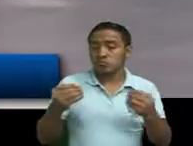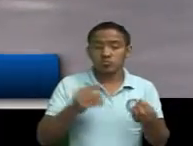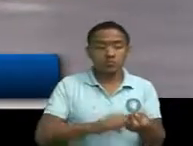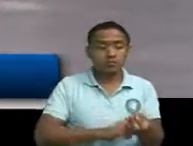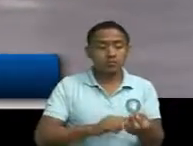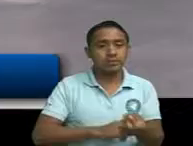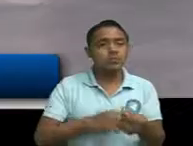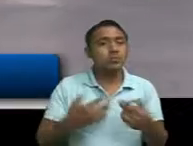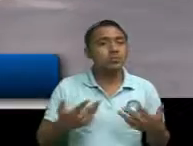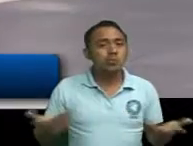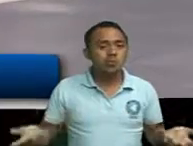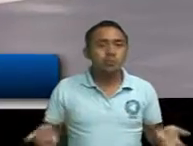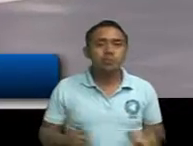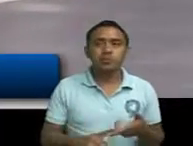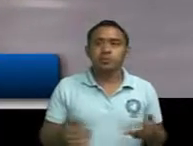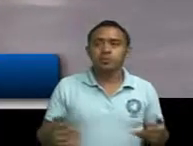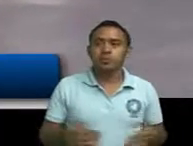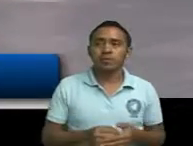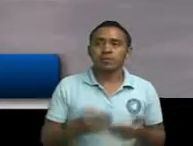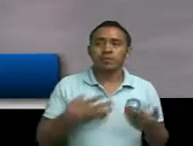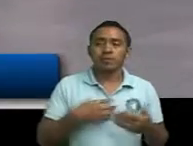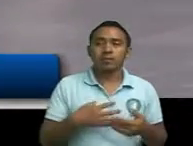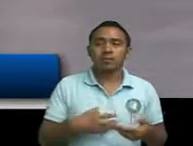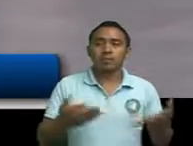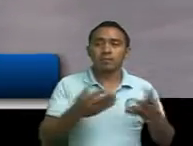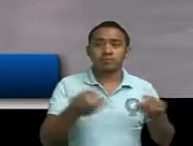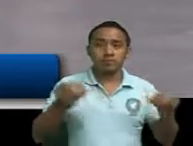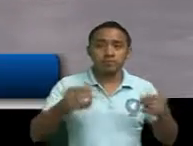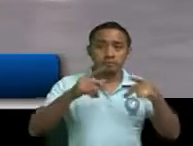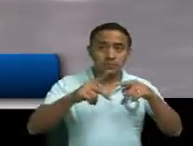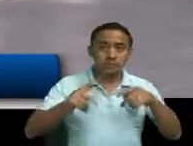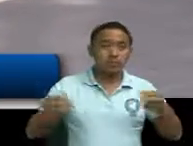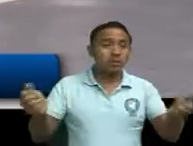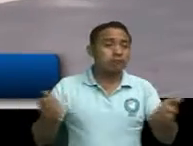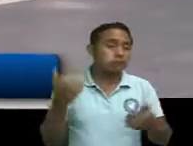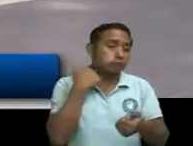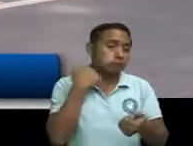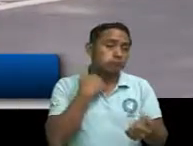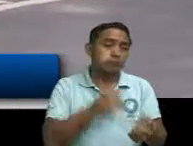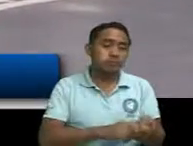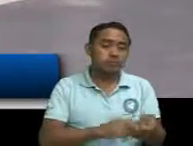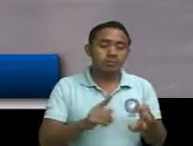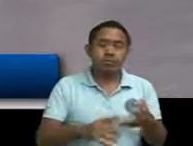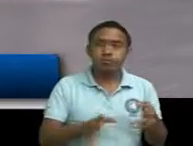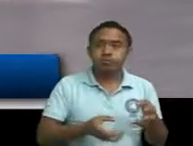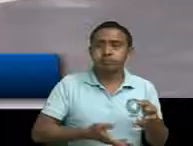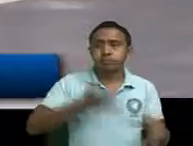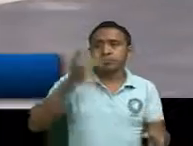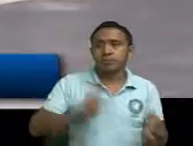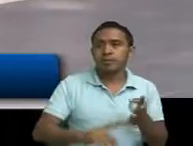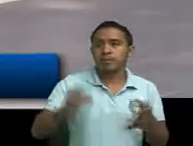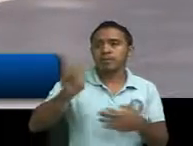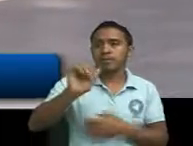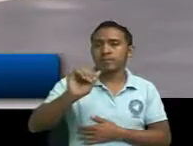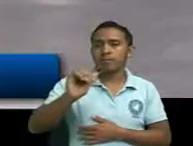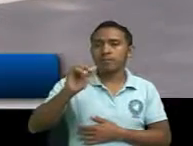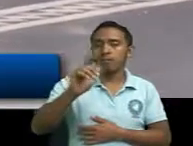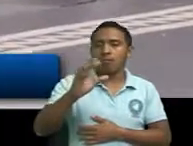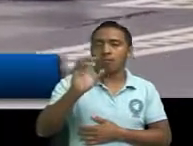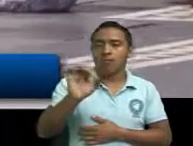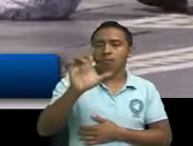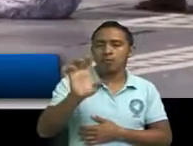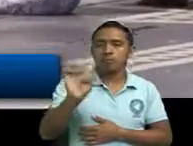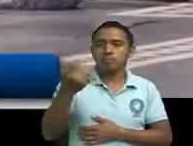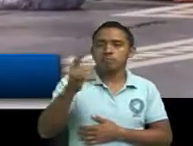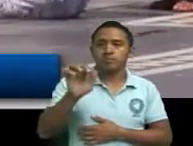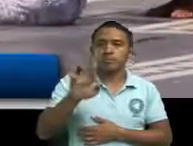son diabéticos. Las salas de medicina interna están llenas con pacientes diabéticos, hipertensos, colesterol alto, triglicéridos alto. Y todo